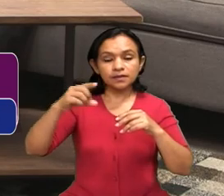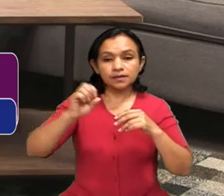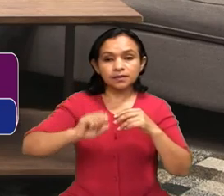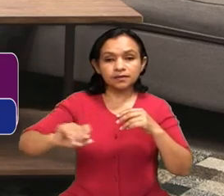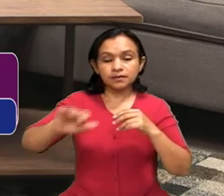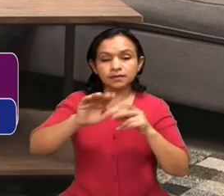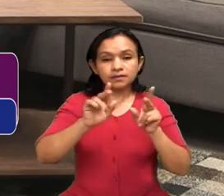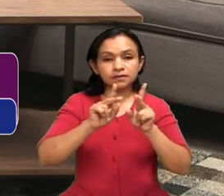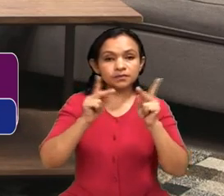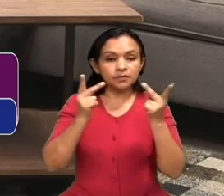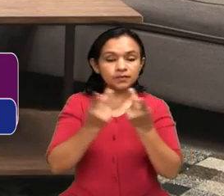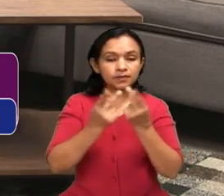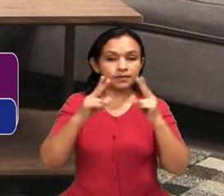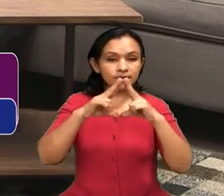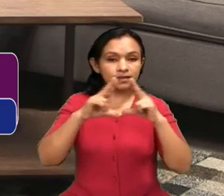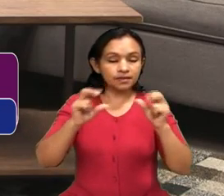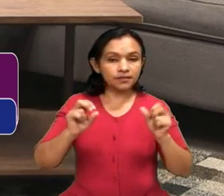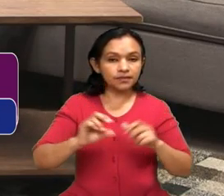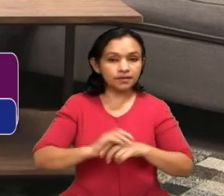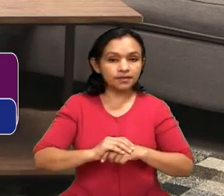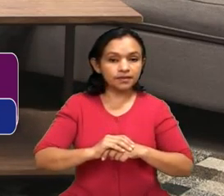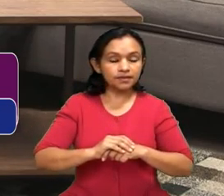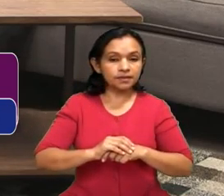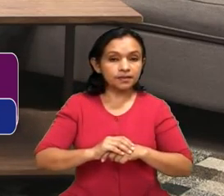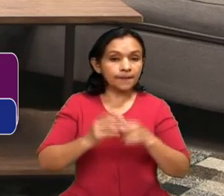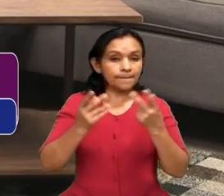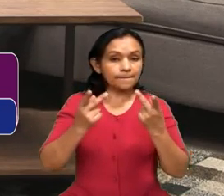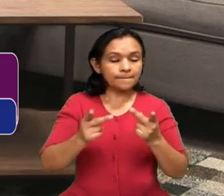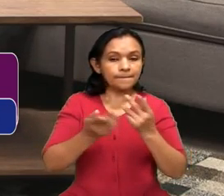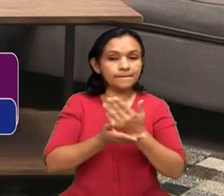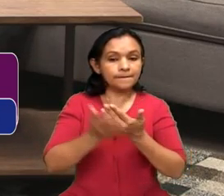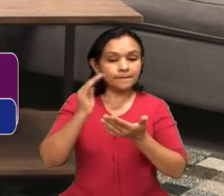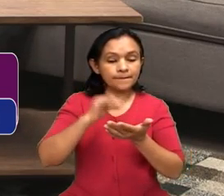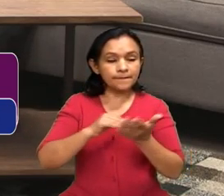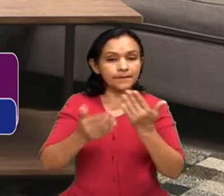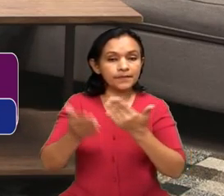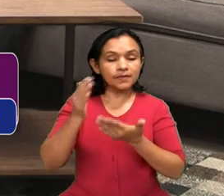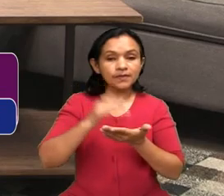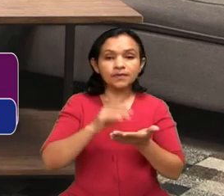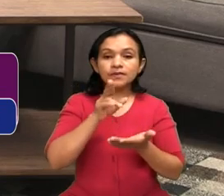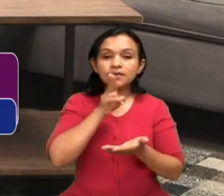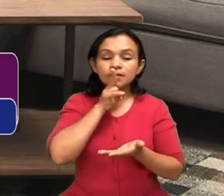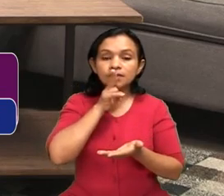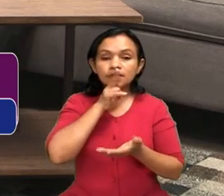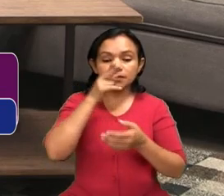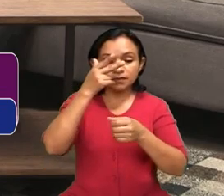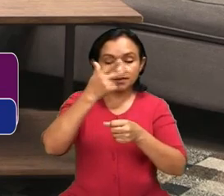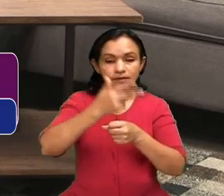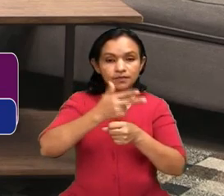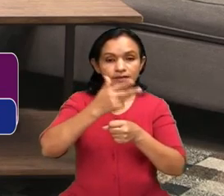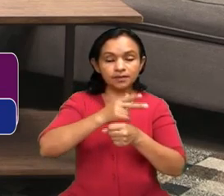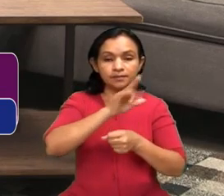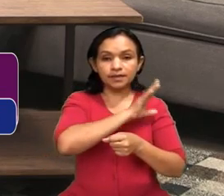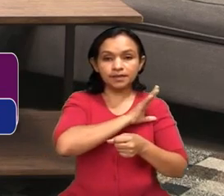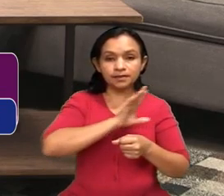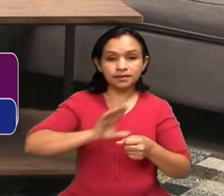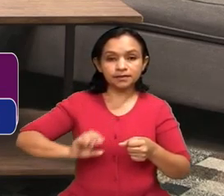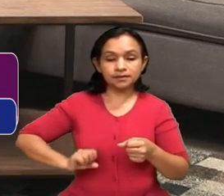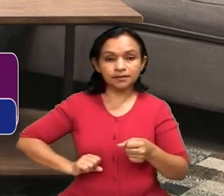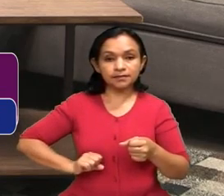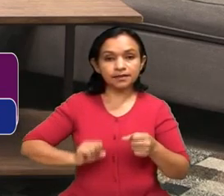del pueblo nicaragüense en este caso, pero que es un caso que se repite en Honduras, Guatemala, El Salvador y también en otros países de la